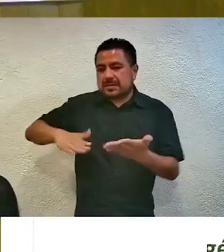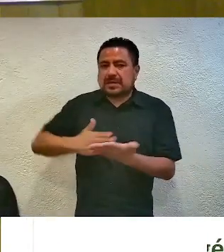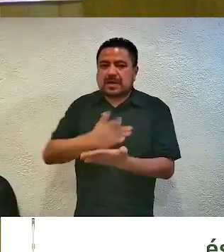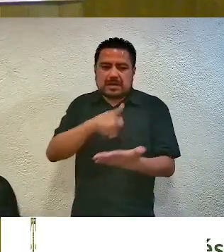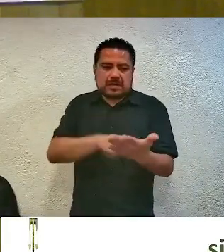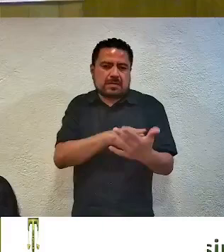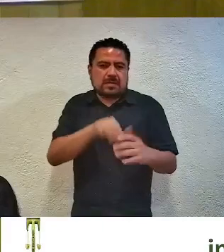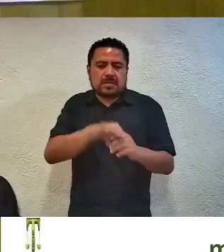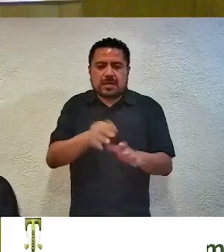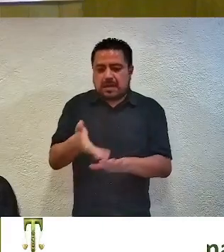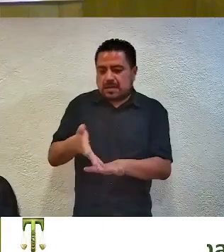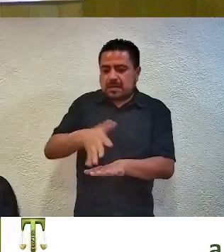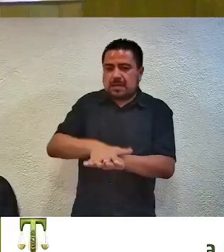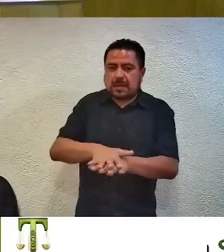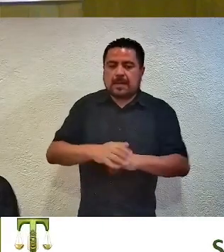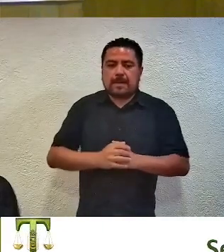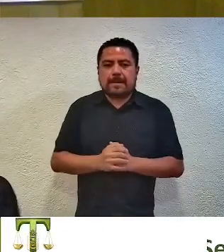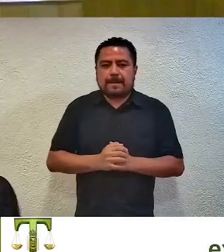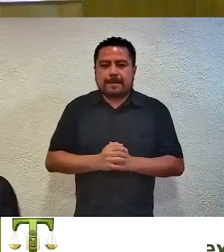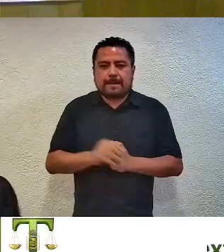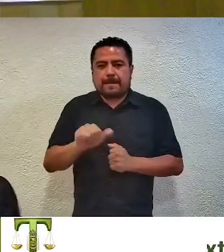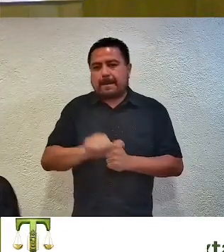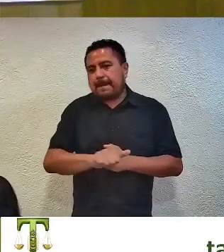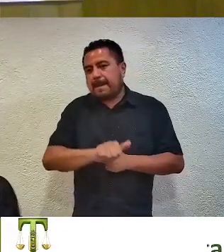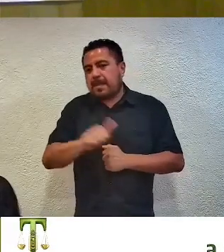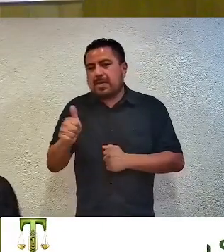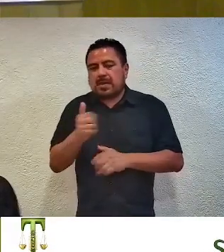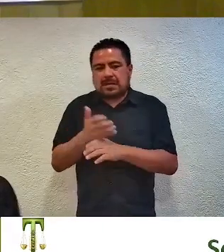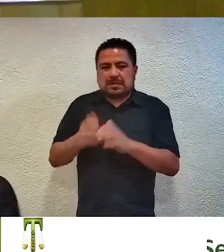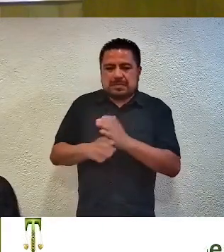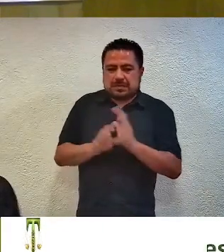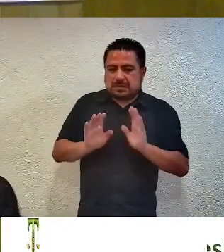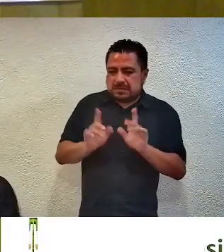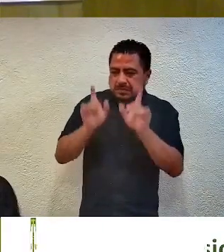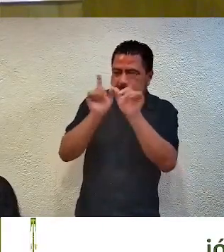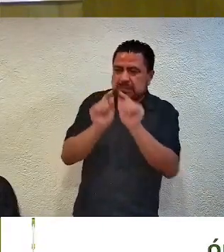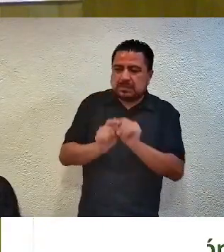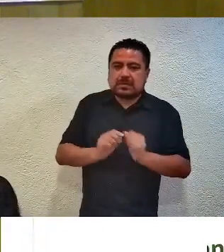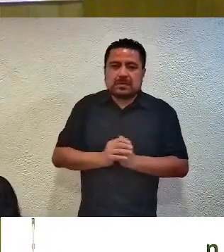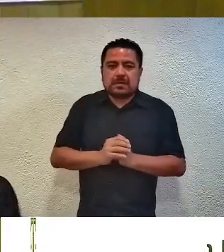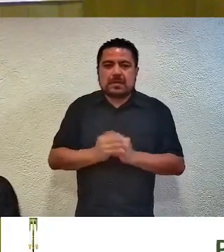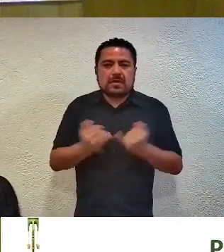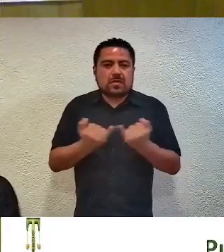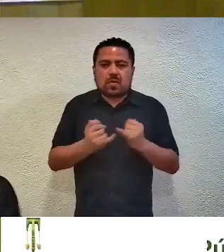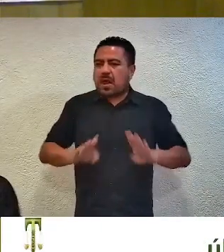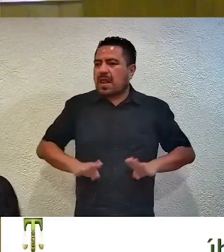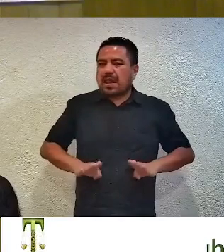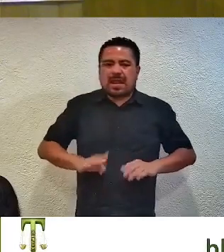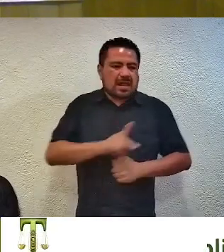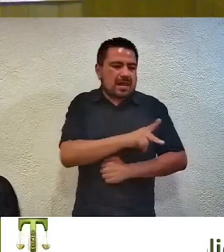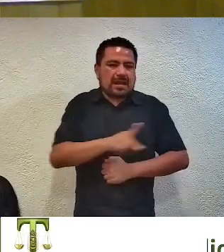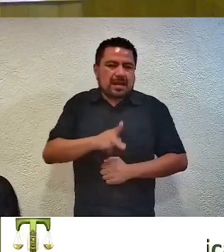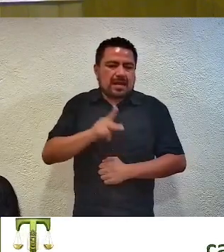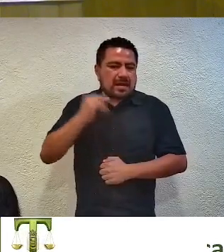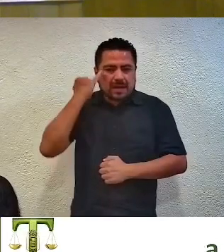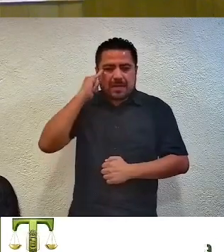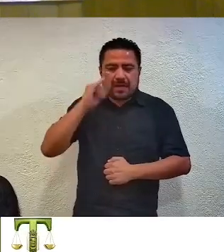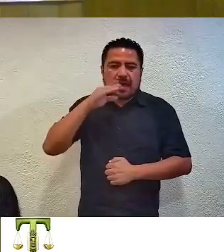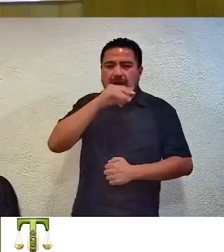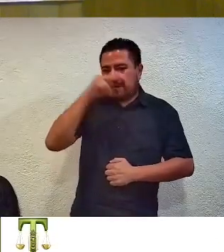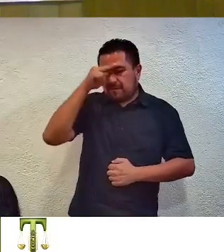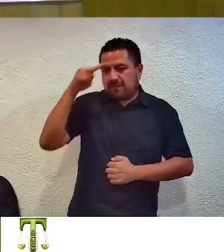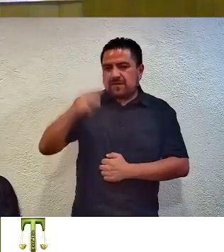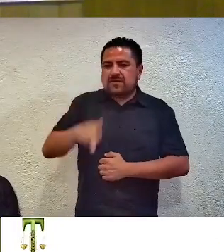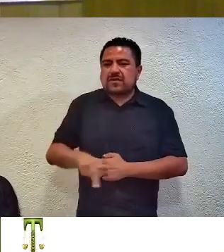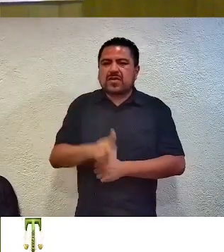de forma integral. En otras palabras, al encontrarse en circunstancias similares los grupos indígenas, afromexicanos, de